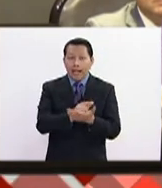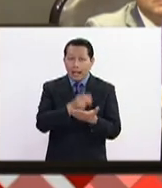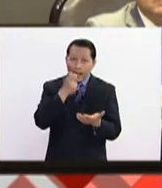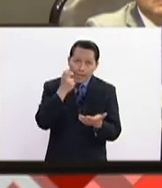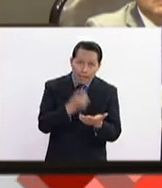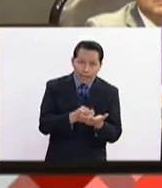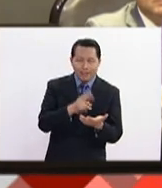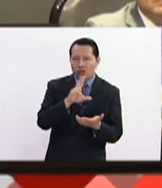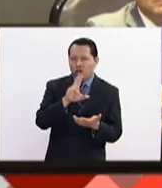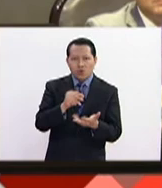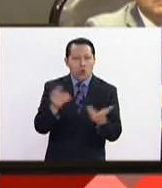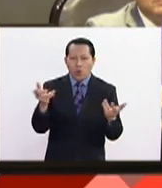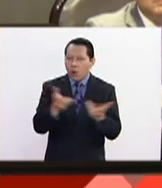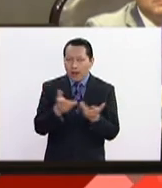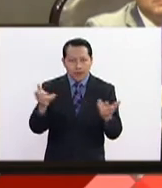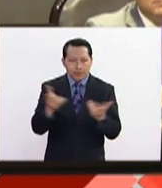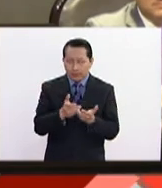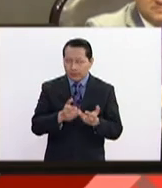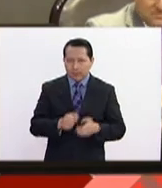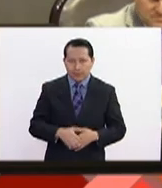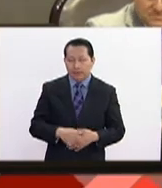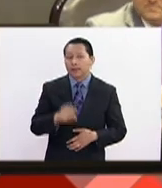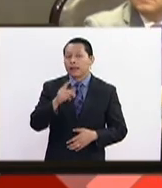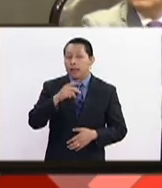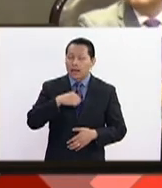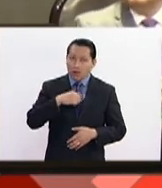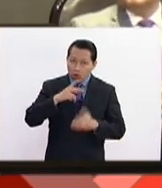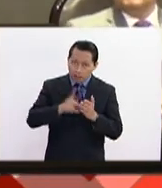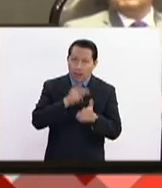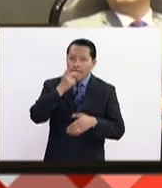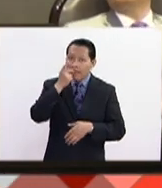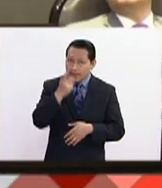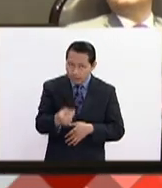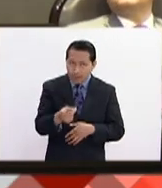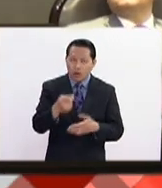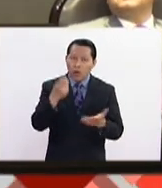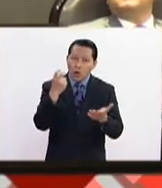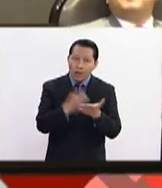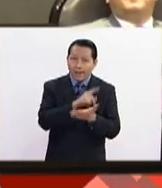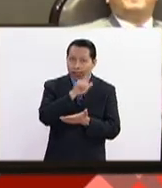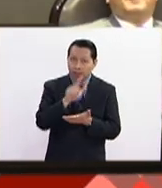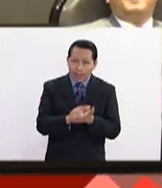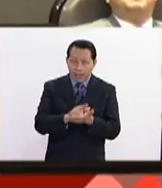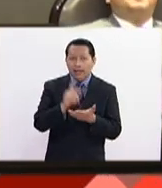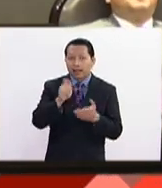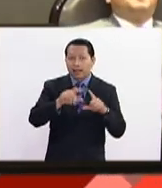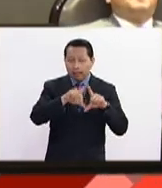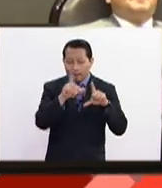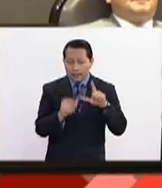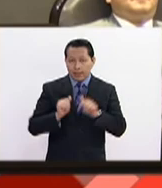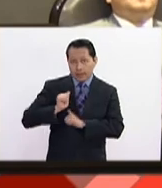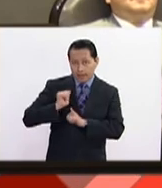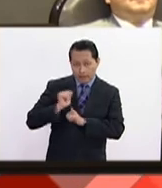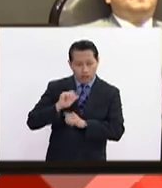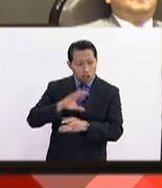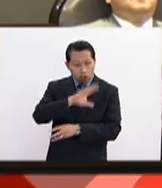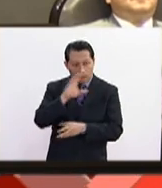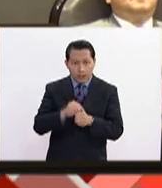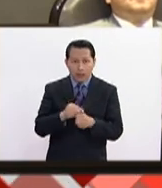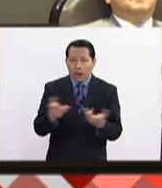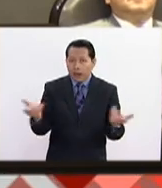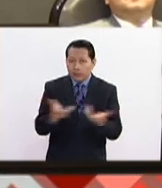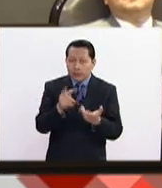no hace de manera alguna. Repito, esta ley no militariza al país, ya que